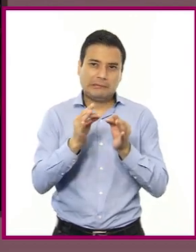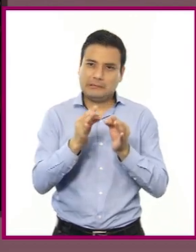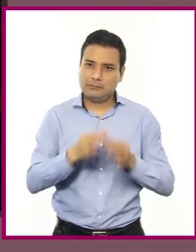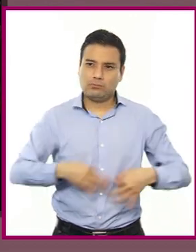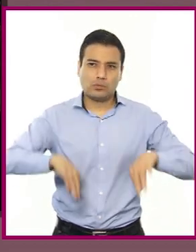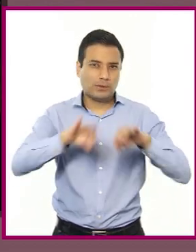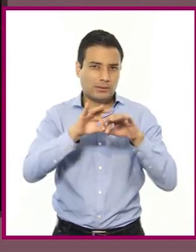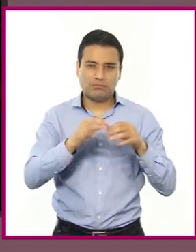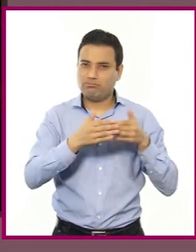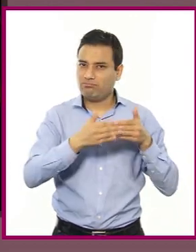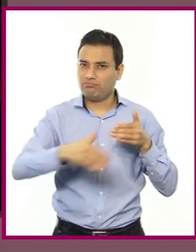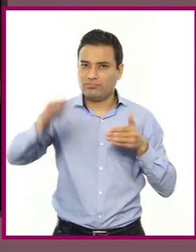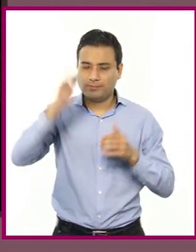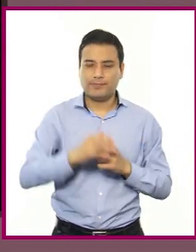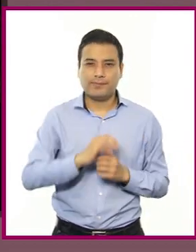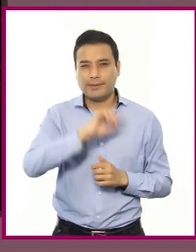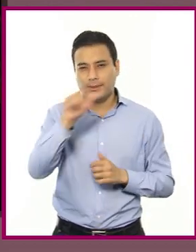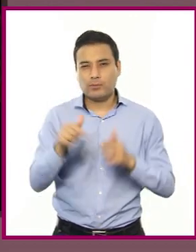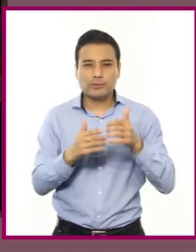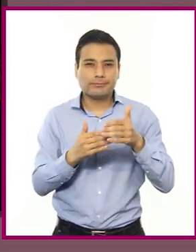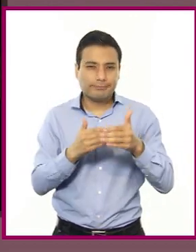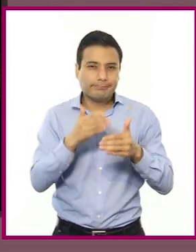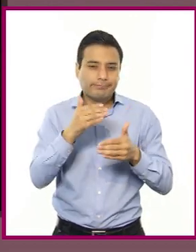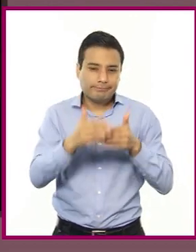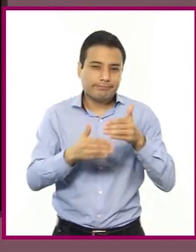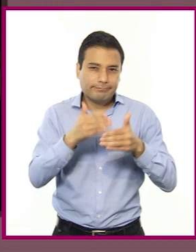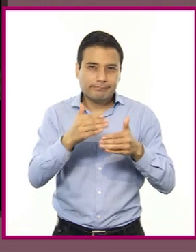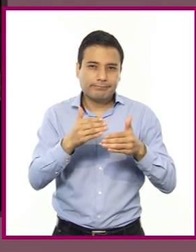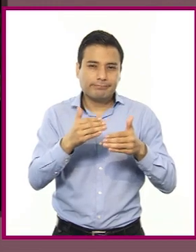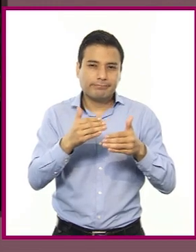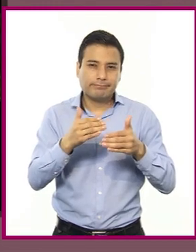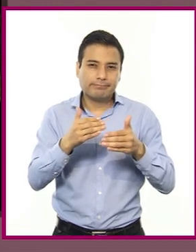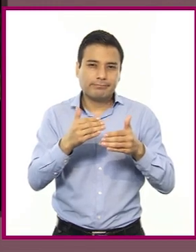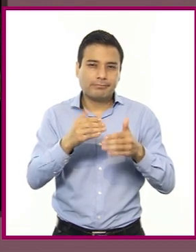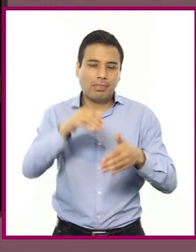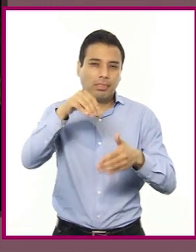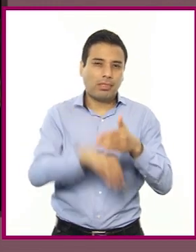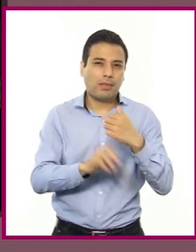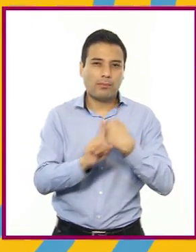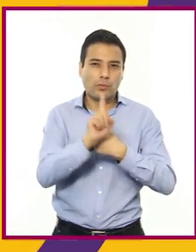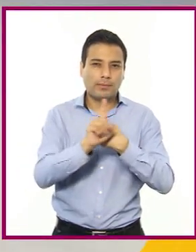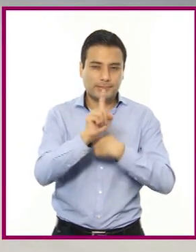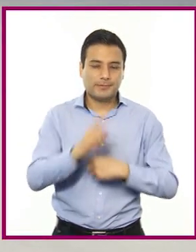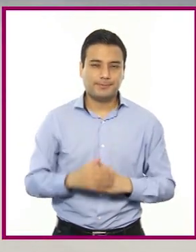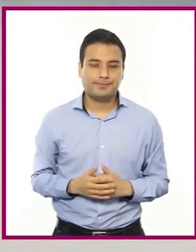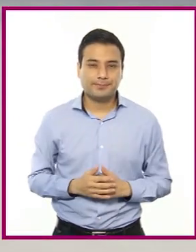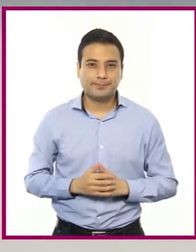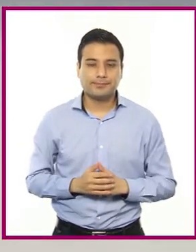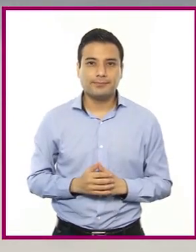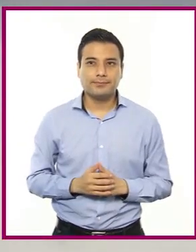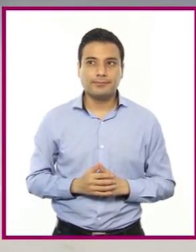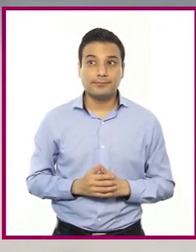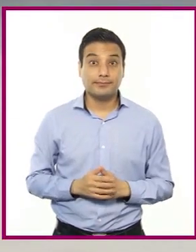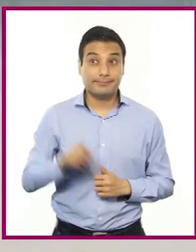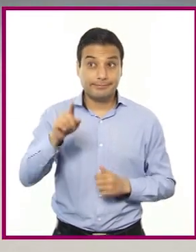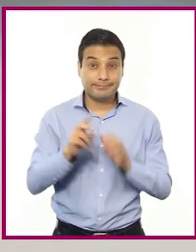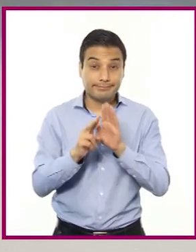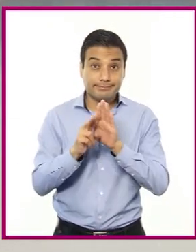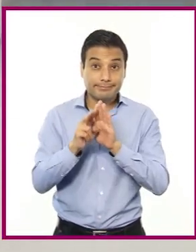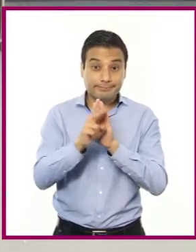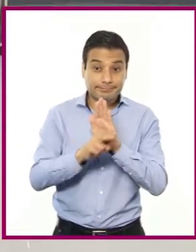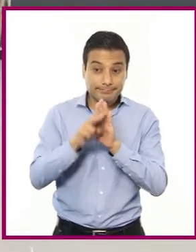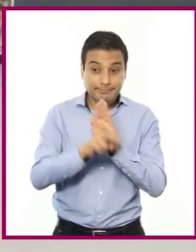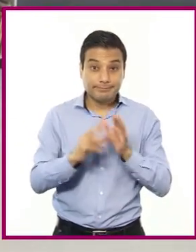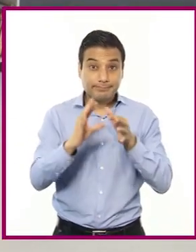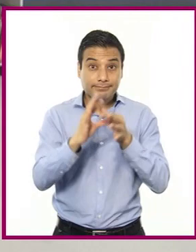muchos años, pero después con el tiempo va a irse deteriorando, como se podría ver más adelante. Como se menciona en el video,